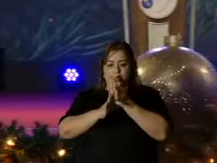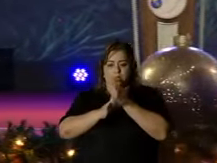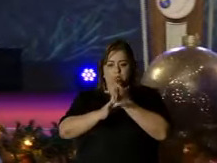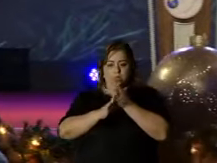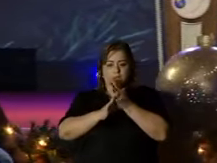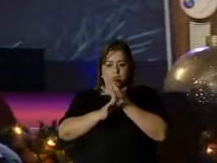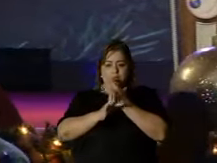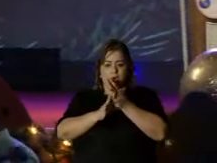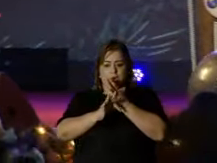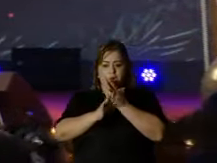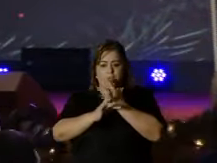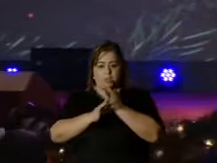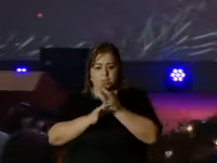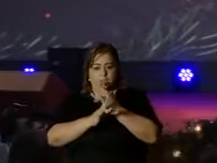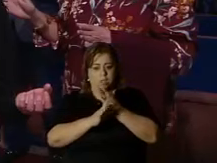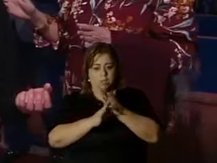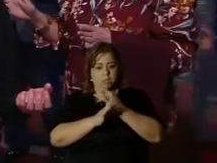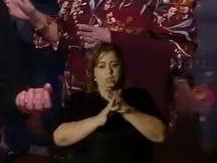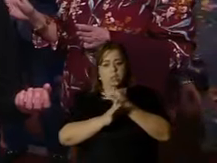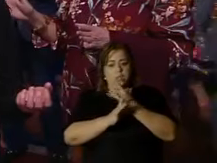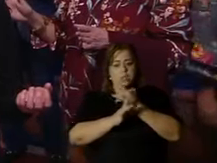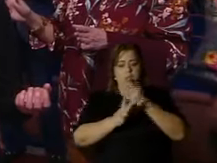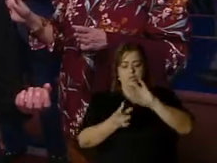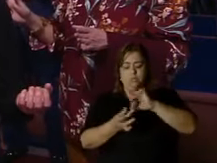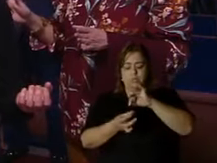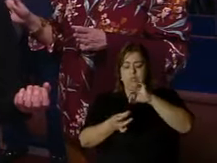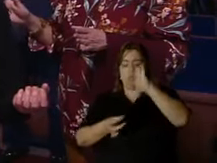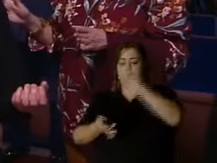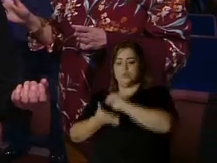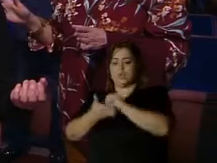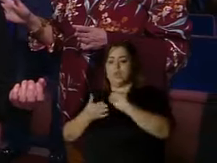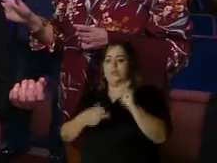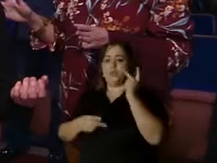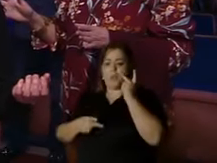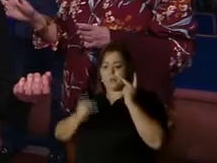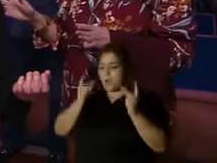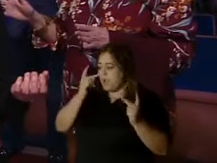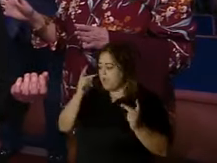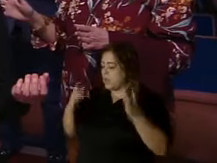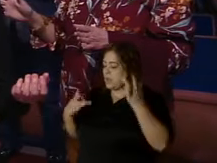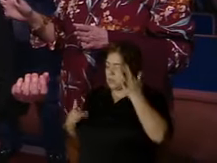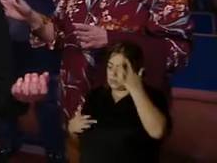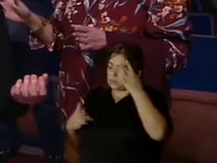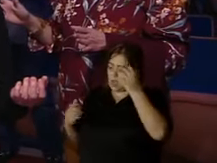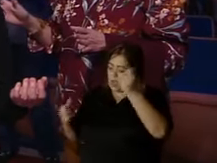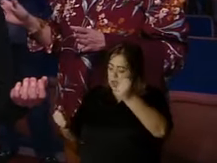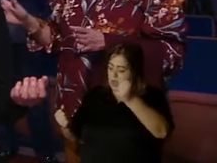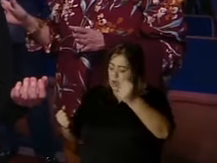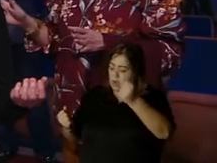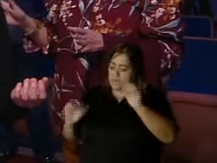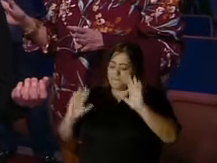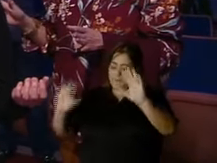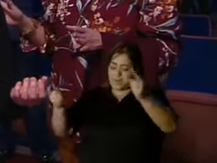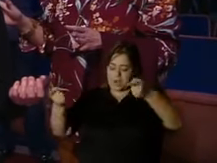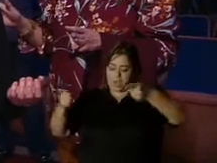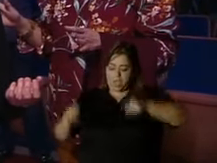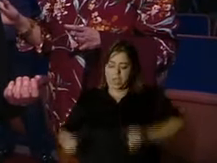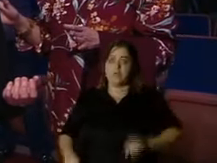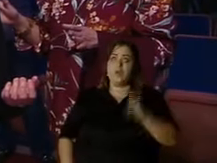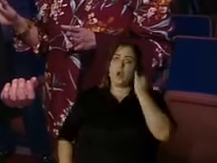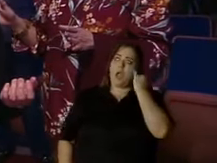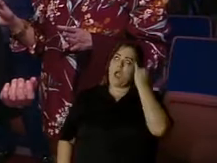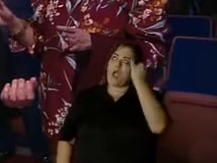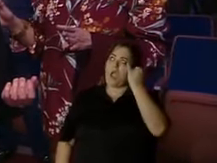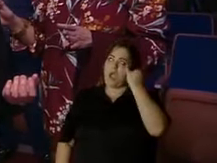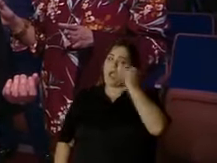Masarama. ¿Qué? Aquí cada día de reunión va a haber milagros, sanidades, milagros creativos. Ahí está el poder de Dios. Ahí está